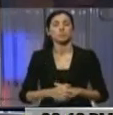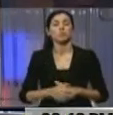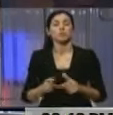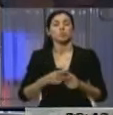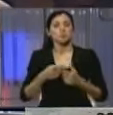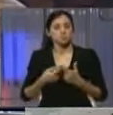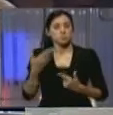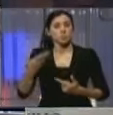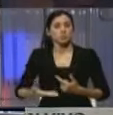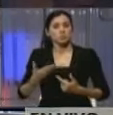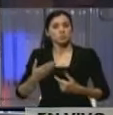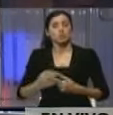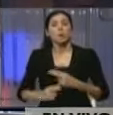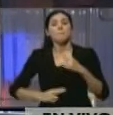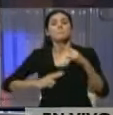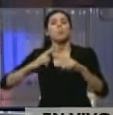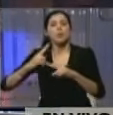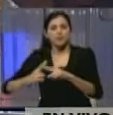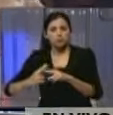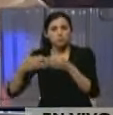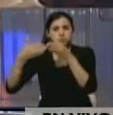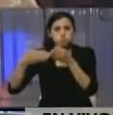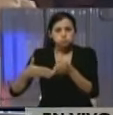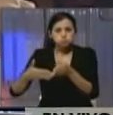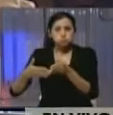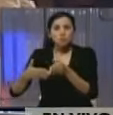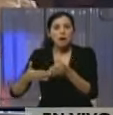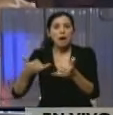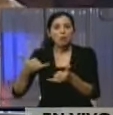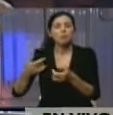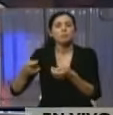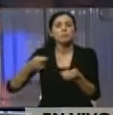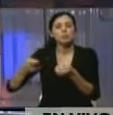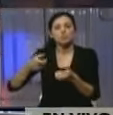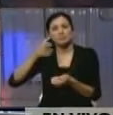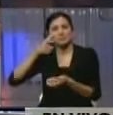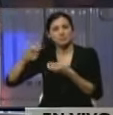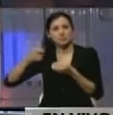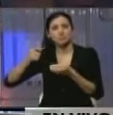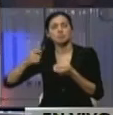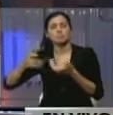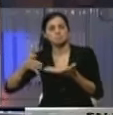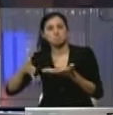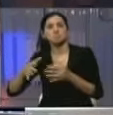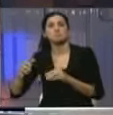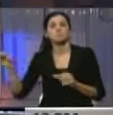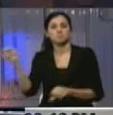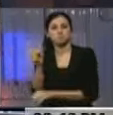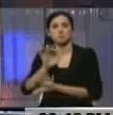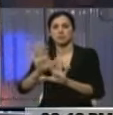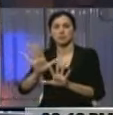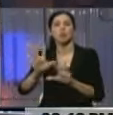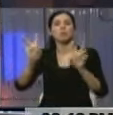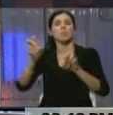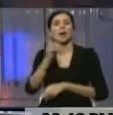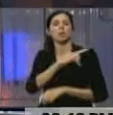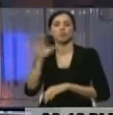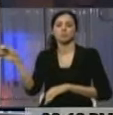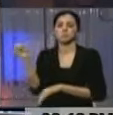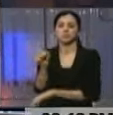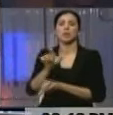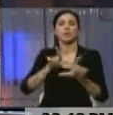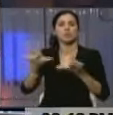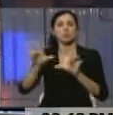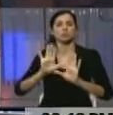importante. Bueno, los puertos están en un proceso de regularización, ya están las autoridades únicas de los puertos